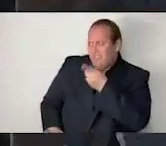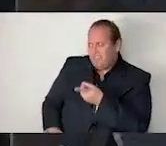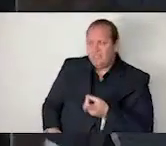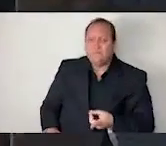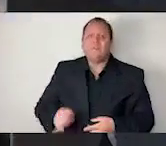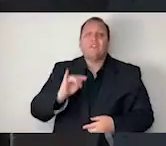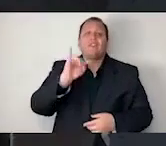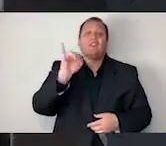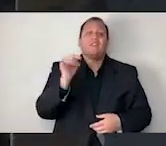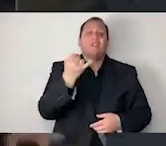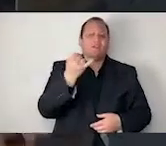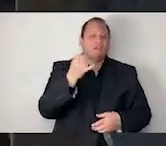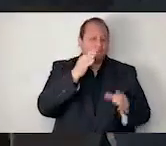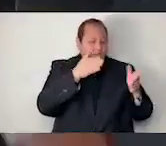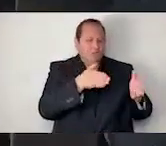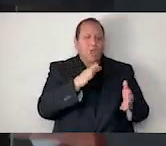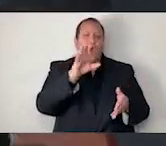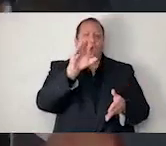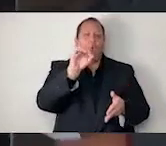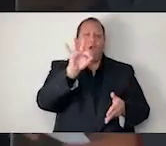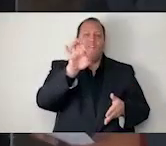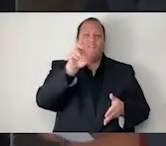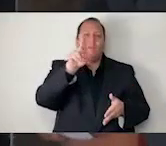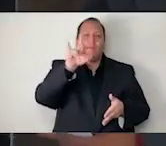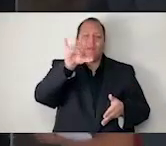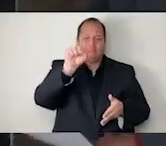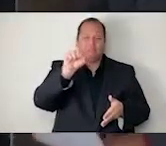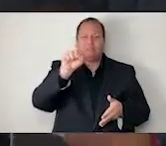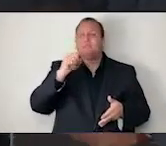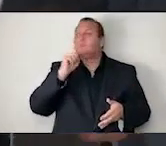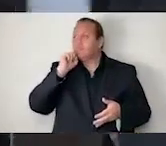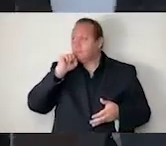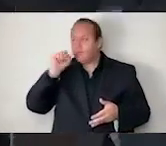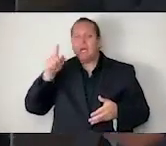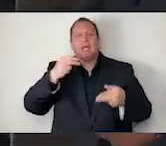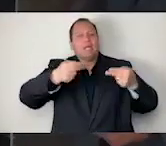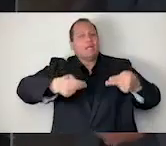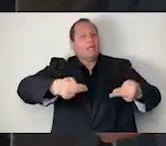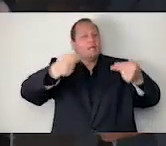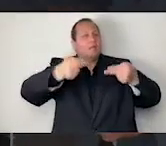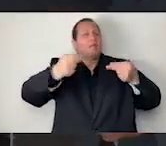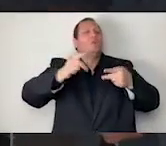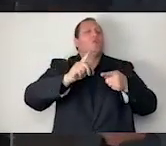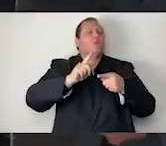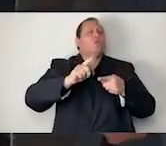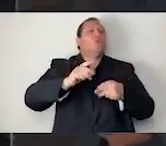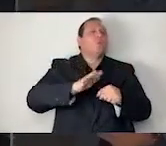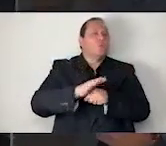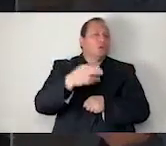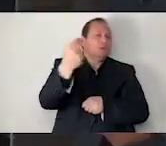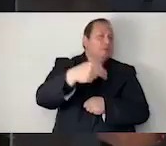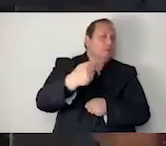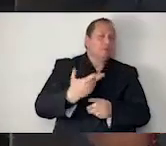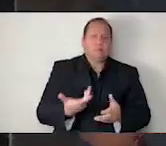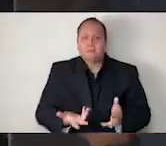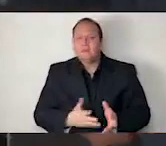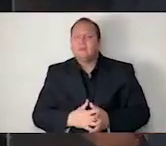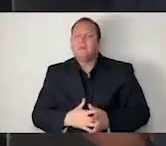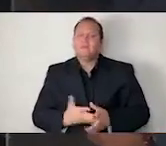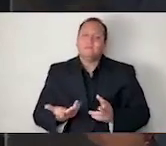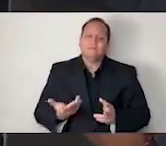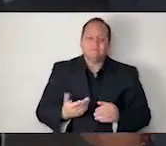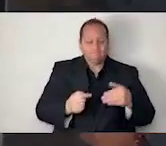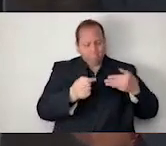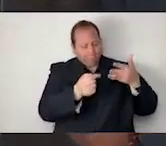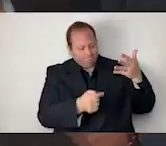cofepris suspendió esta actividad también de esta empresa que lleva todo en la parte de abajo de infinity healthcare